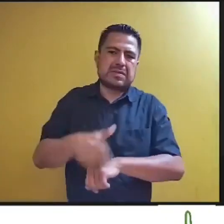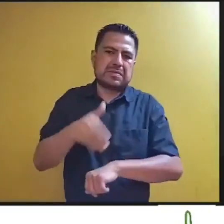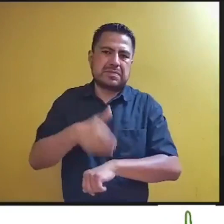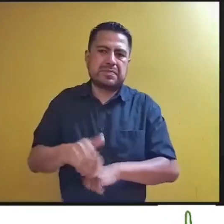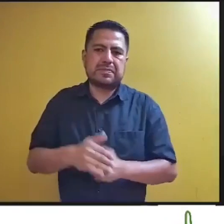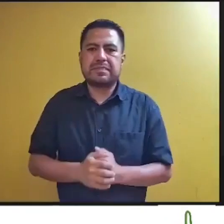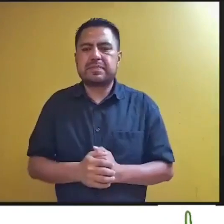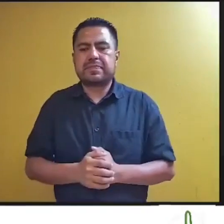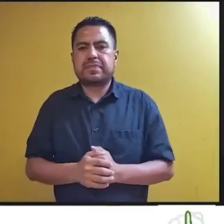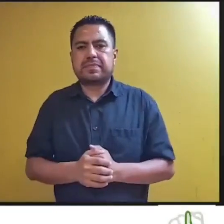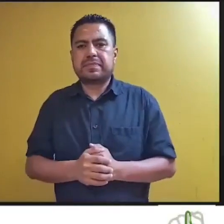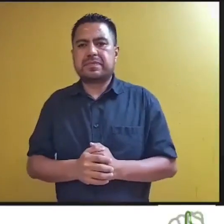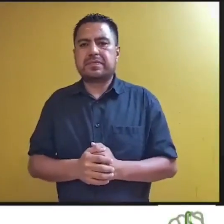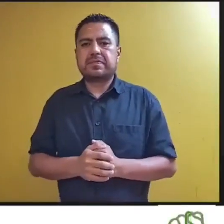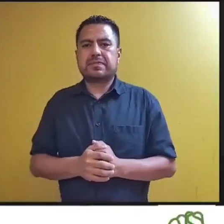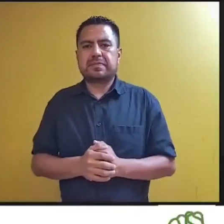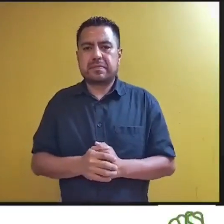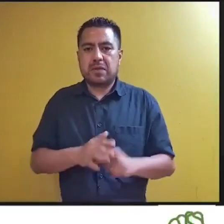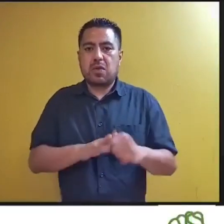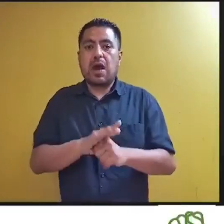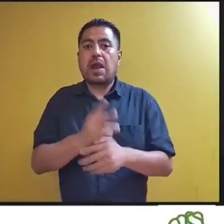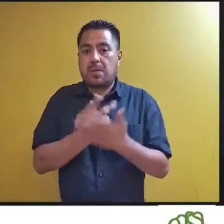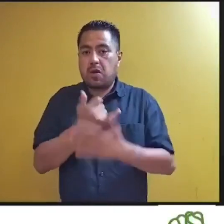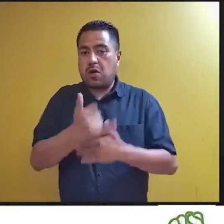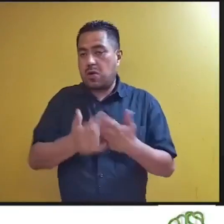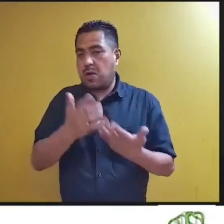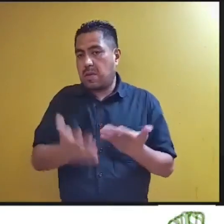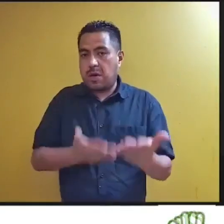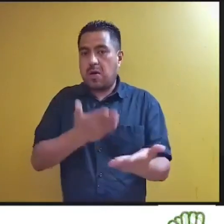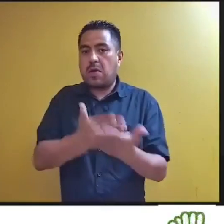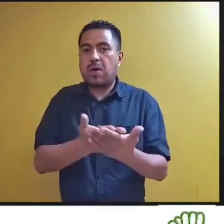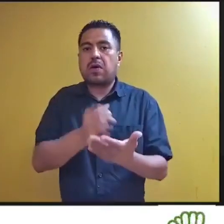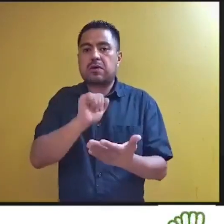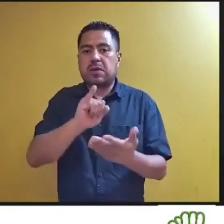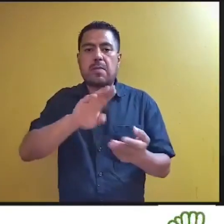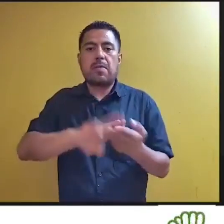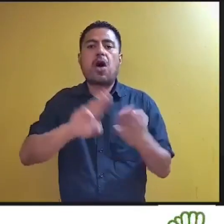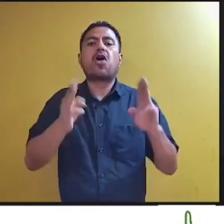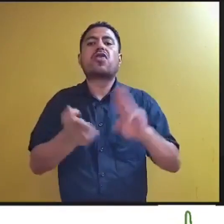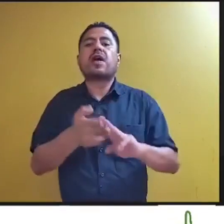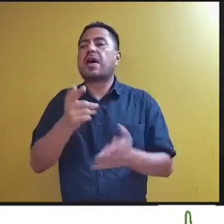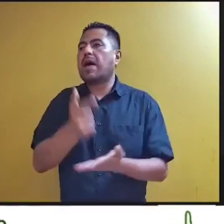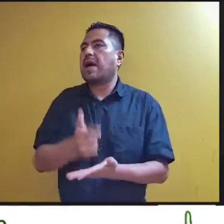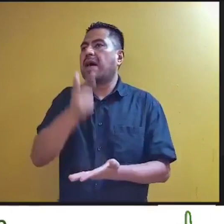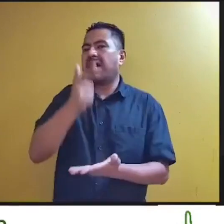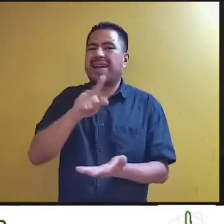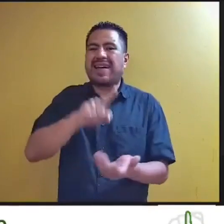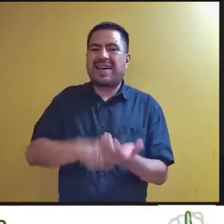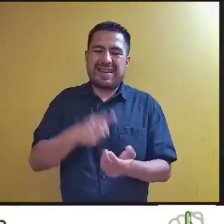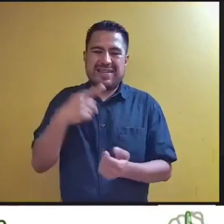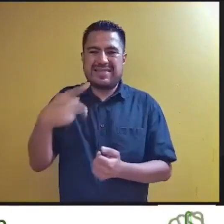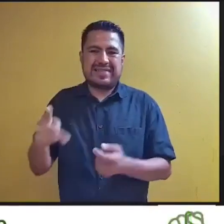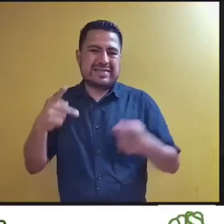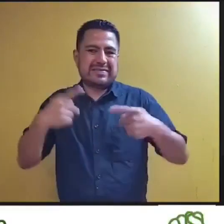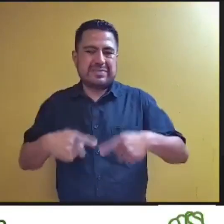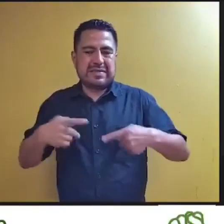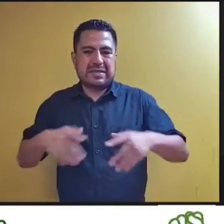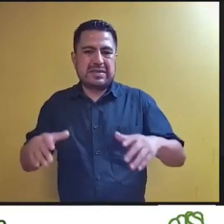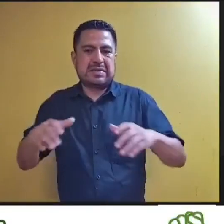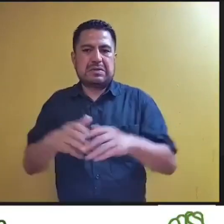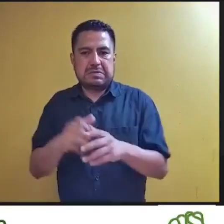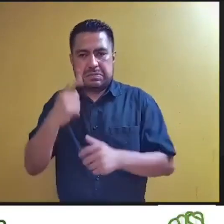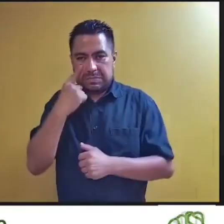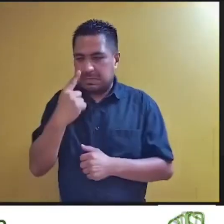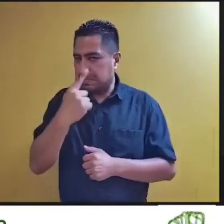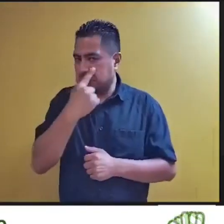diagonal 2023. En el proyecto se propone declarar fundados los motivos de agravio expresados por la parte recurrente por las siguientes